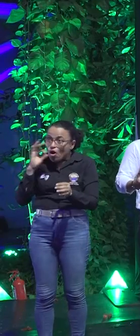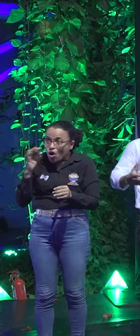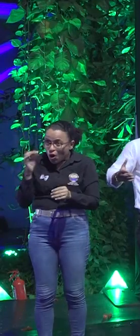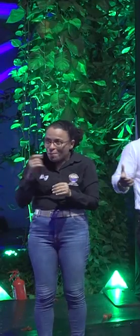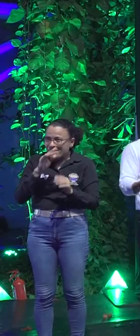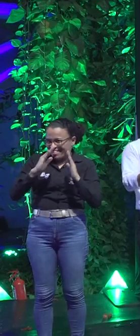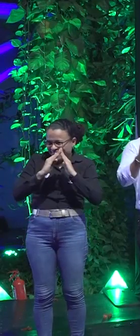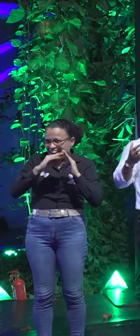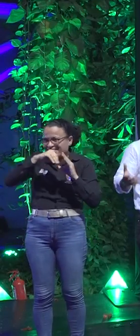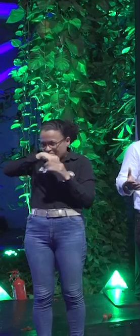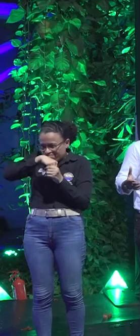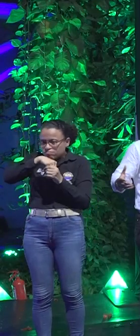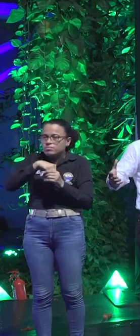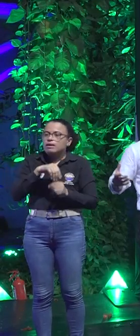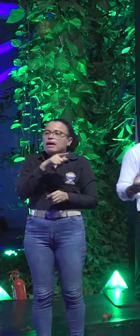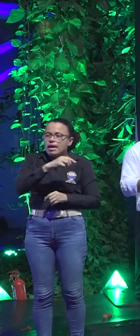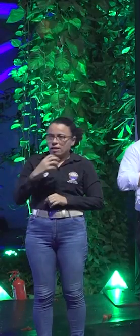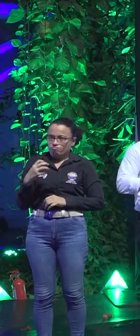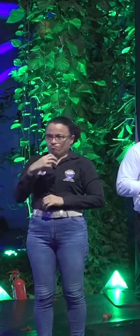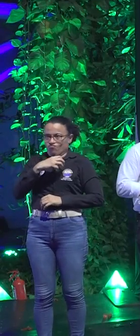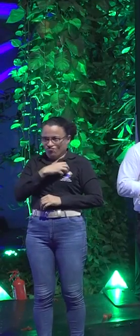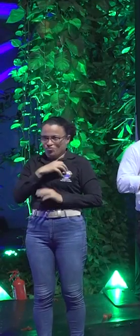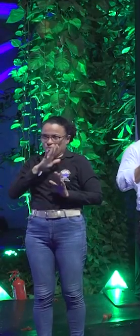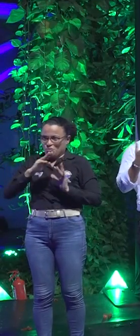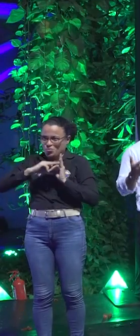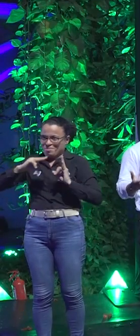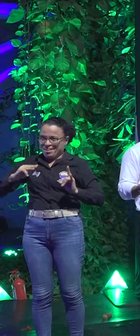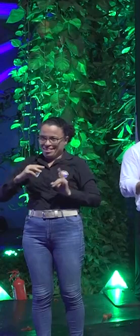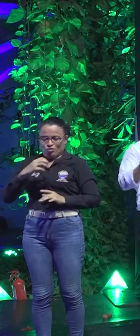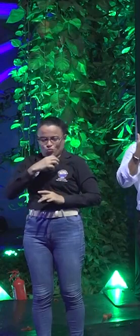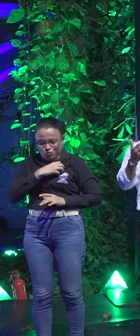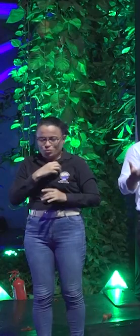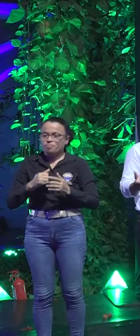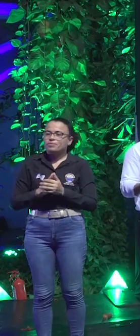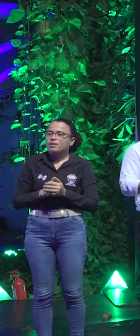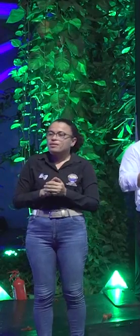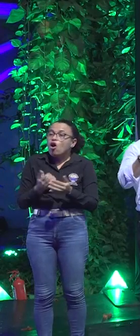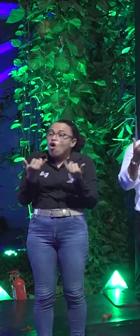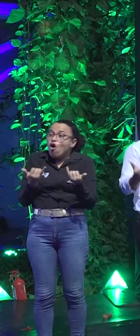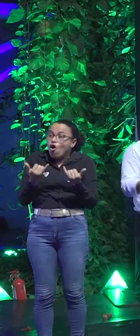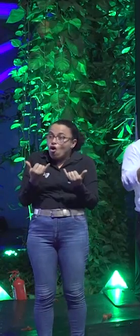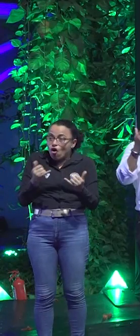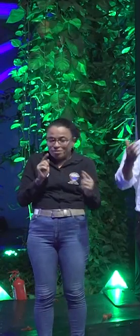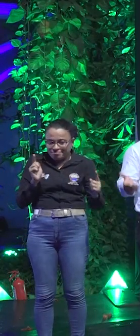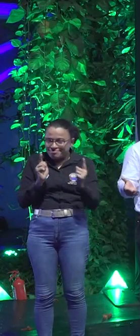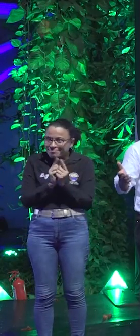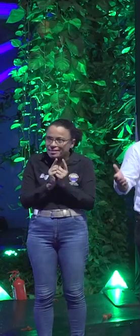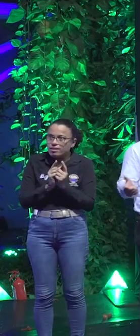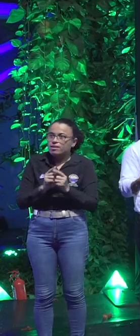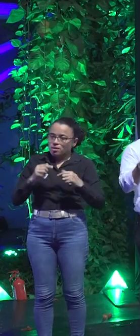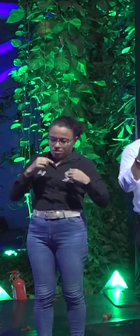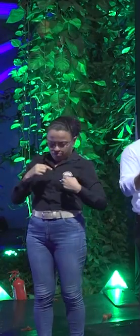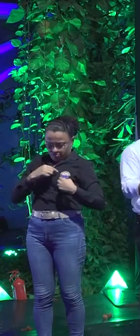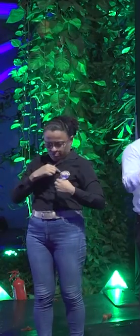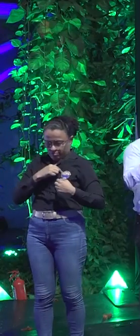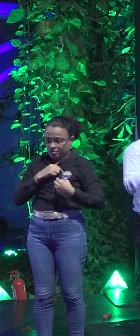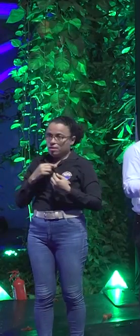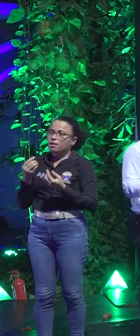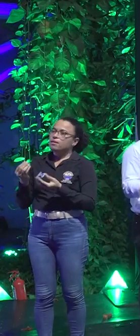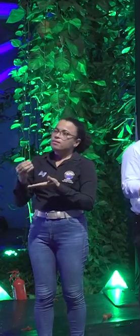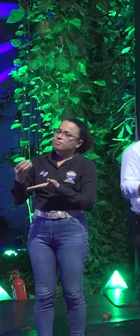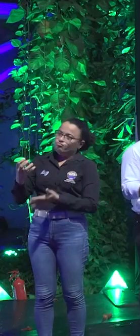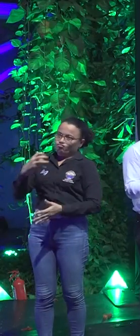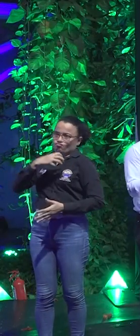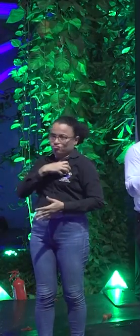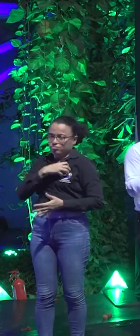ella. Y volvió y me contó que esta medalla se la dio la Universidad del Magdalena, el doctor Pablo Vera Salazar, porque ora todos